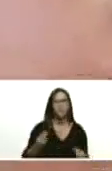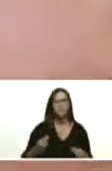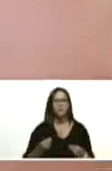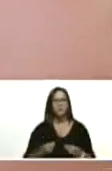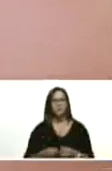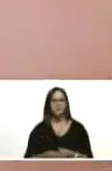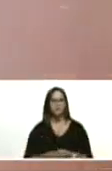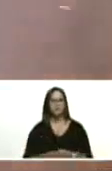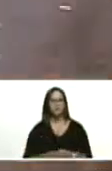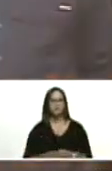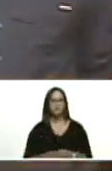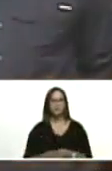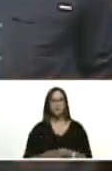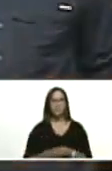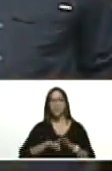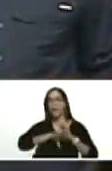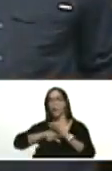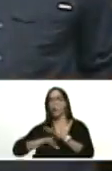y a corruptelas.